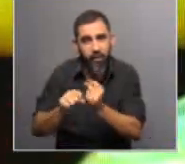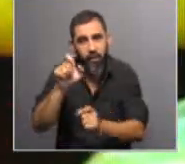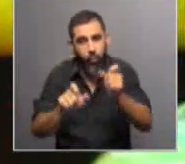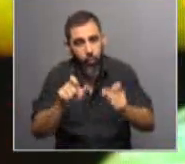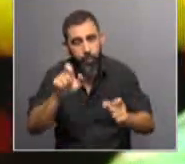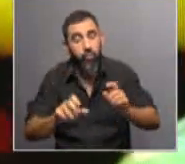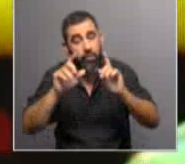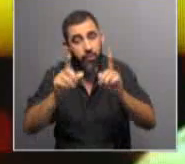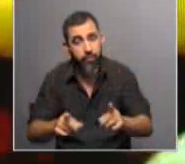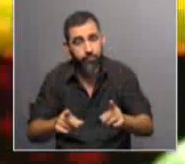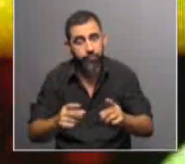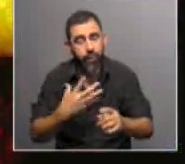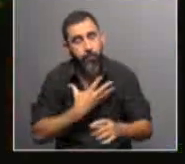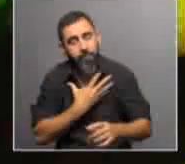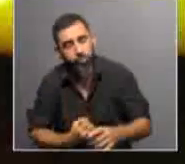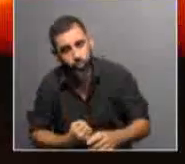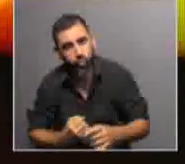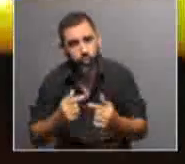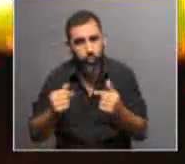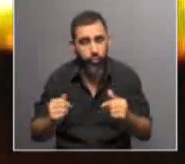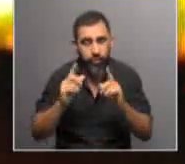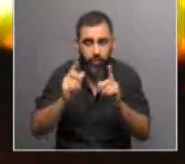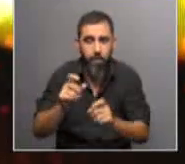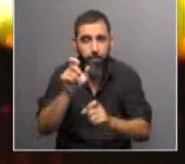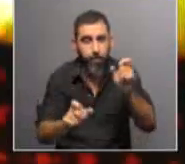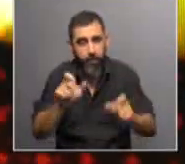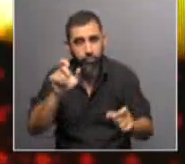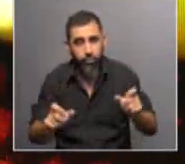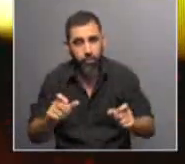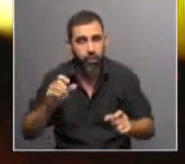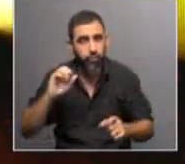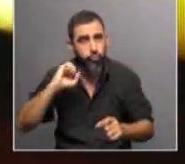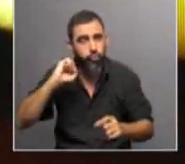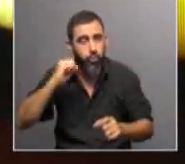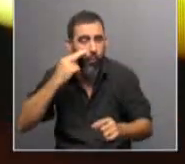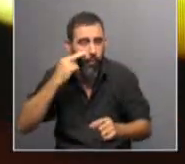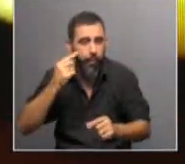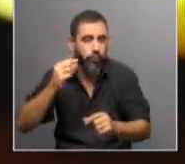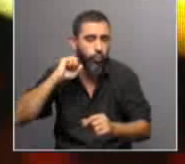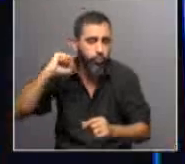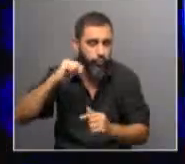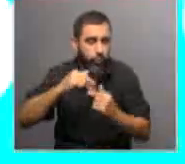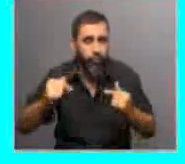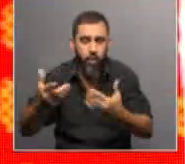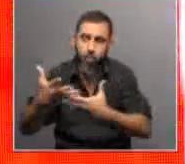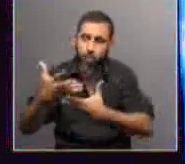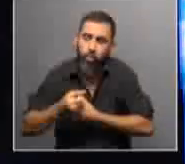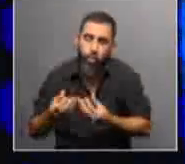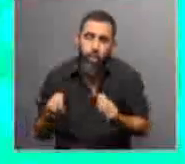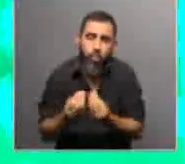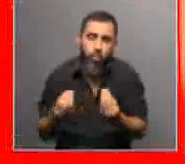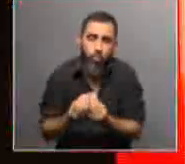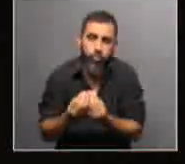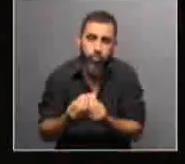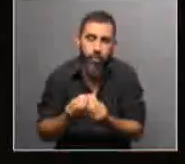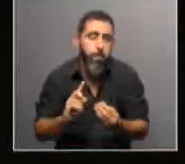también con depresión y también con gente que le suicidió y todo eso. Y me ayuda un montón desde el